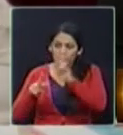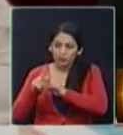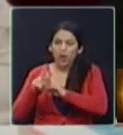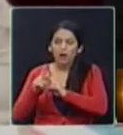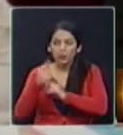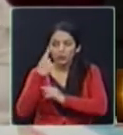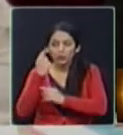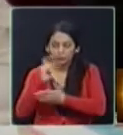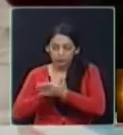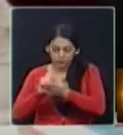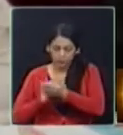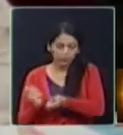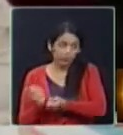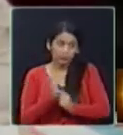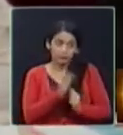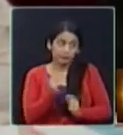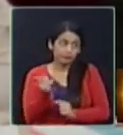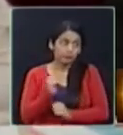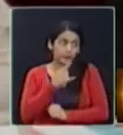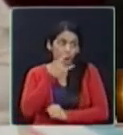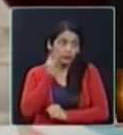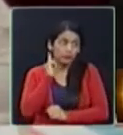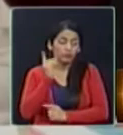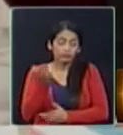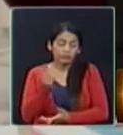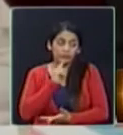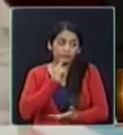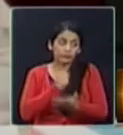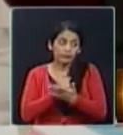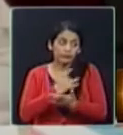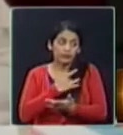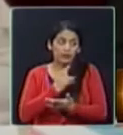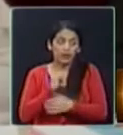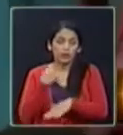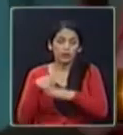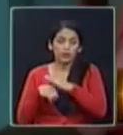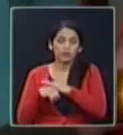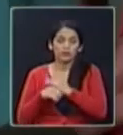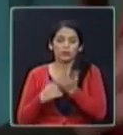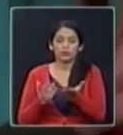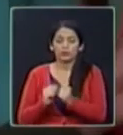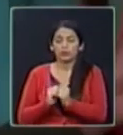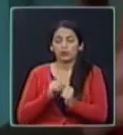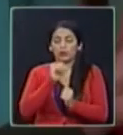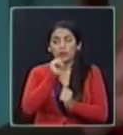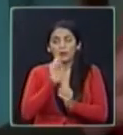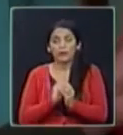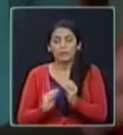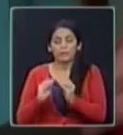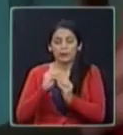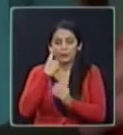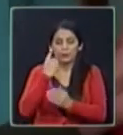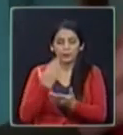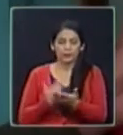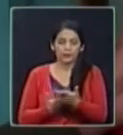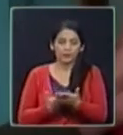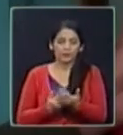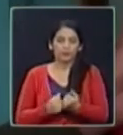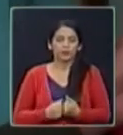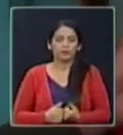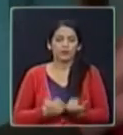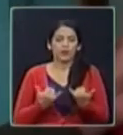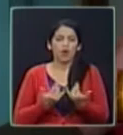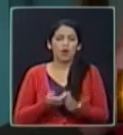les he dicho, por compartir sintomatologías, no son necesariamente concluyentes. Si bien es cierto, no se parte de cero, pero